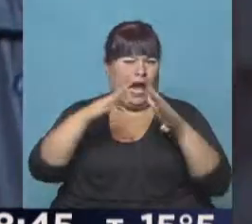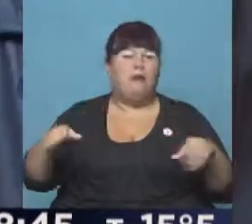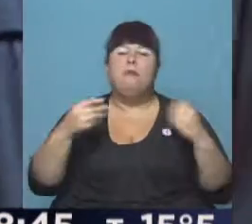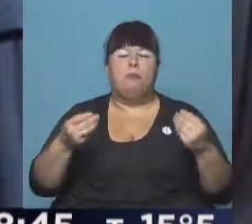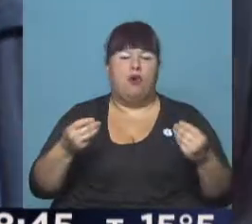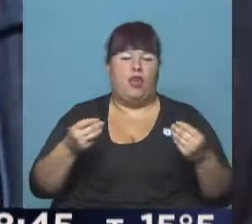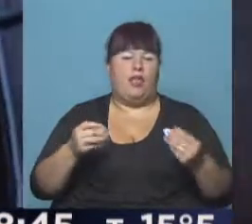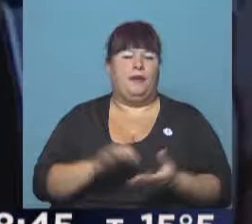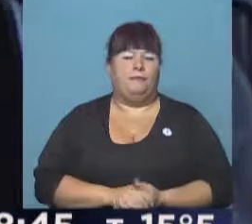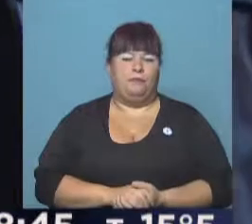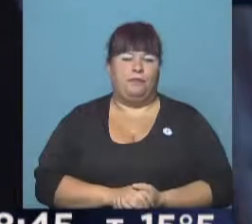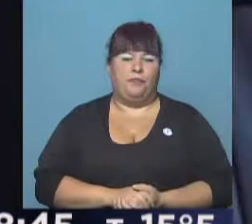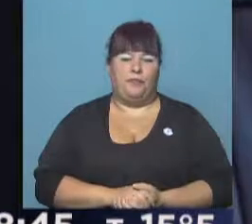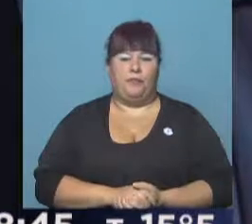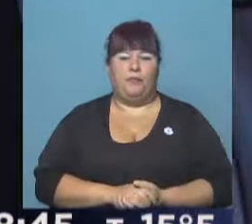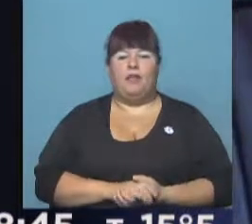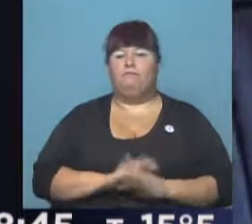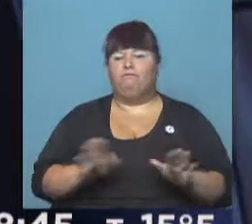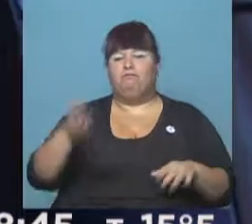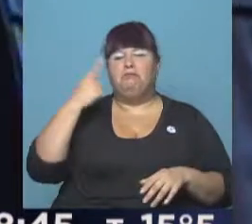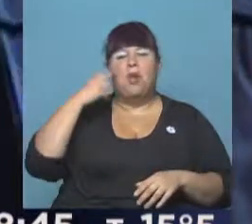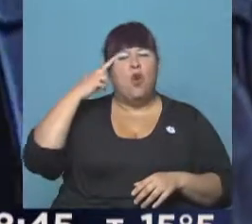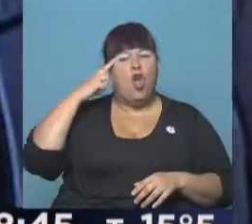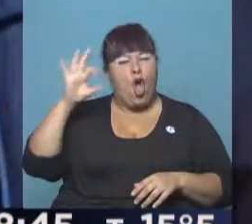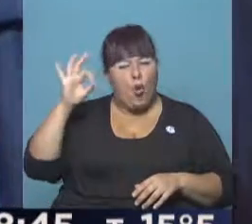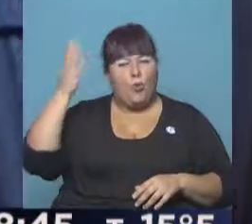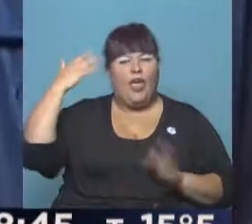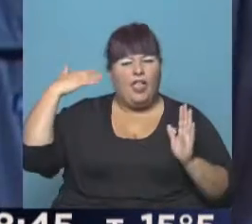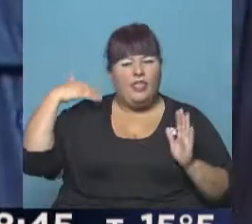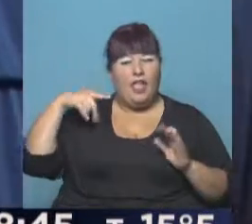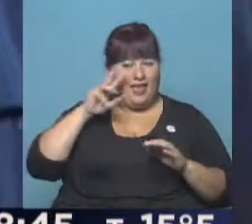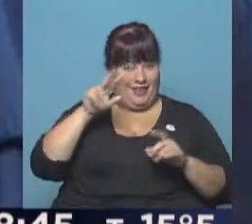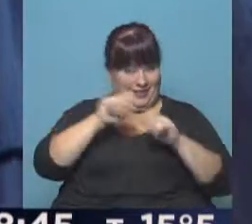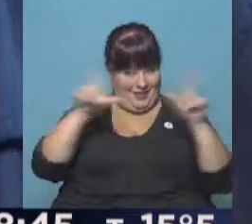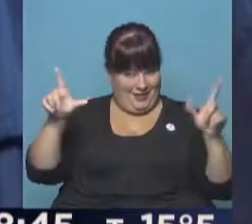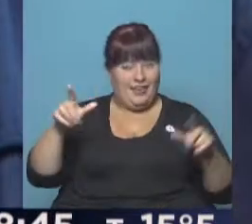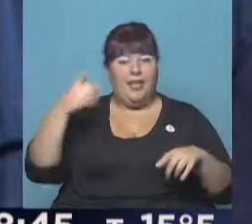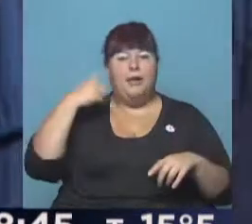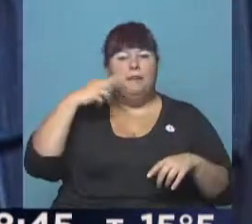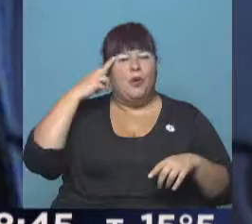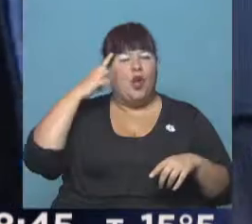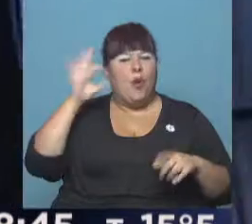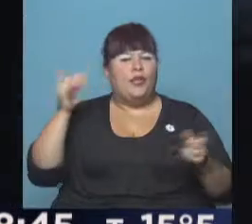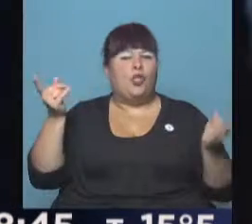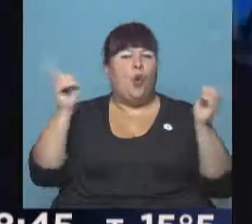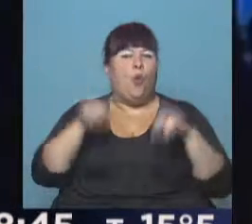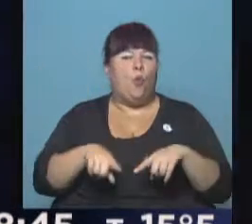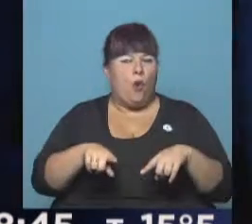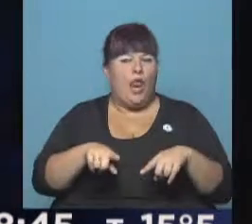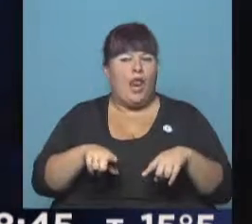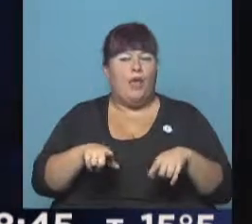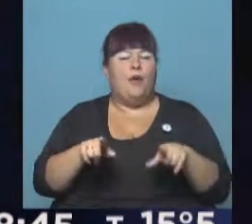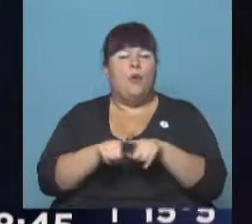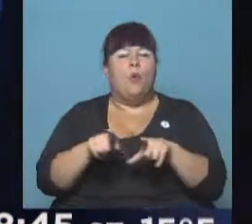porque ya desde los 90 se había estamos viendo imágenes se había vuelto a hacer